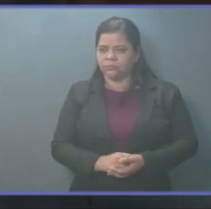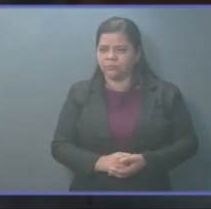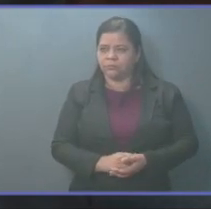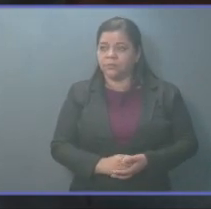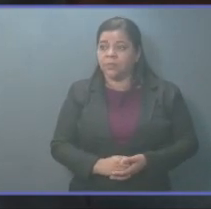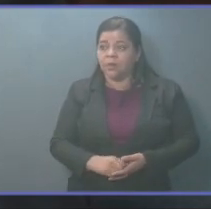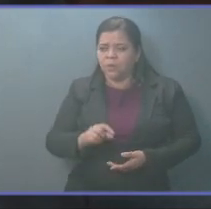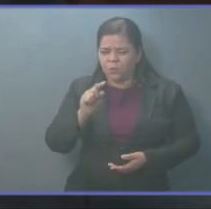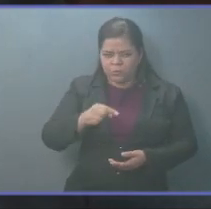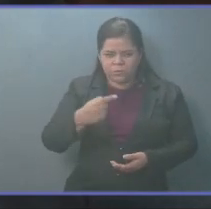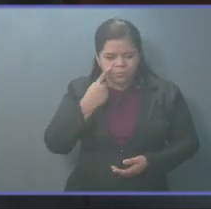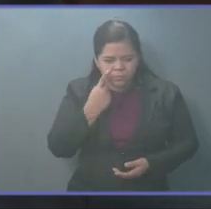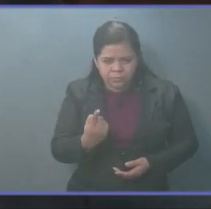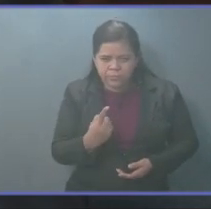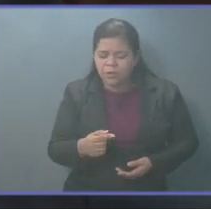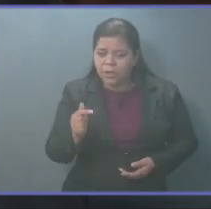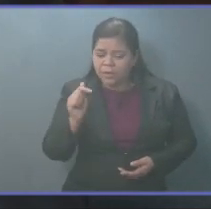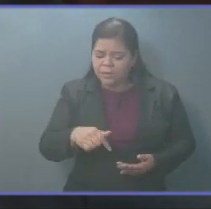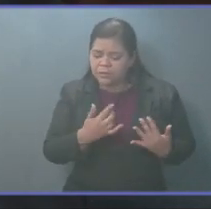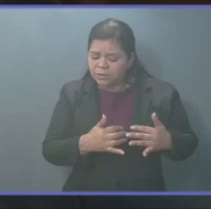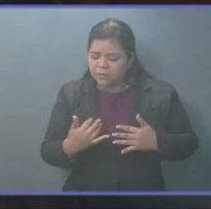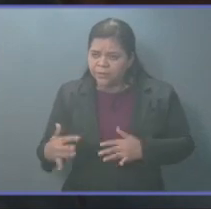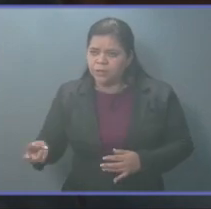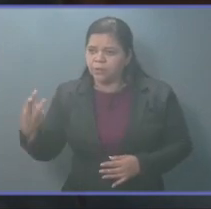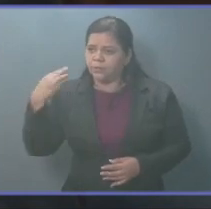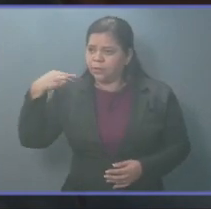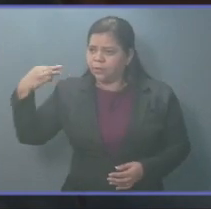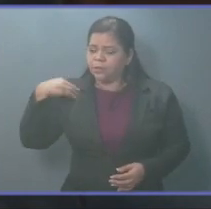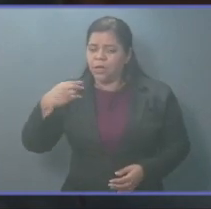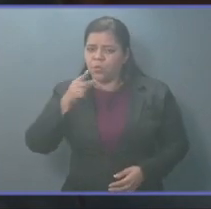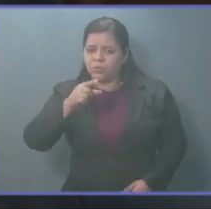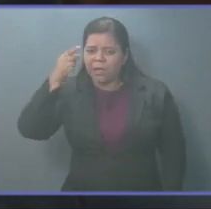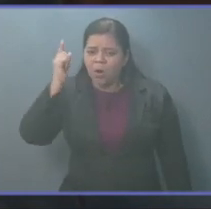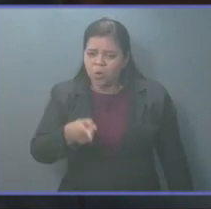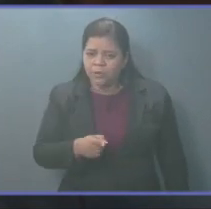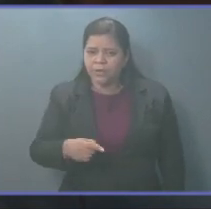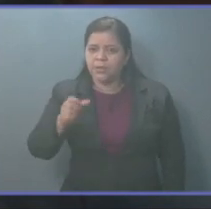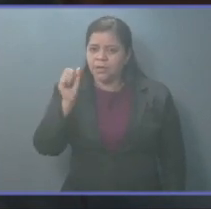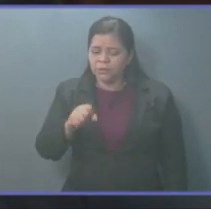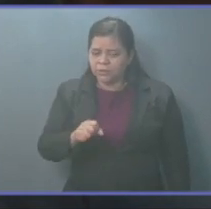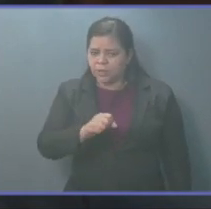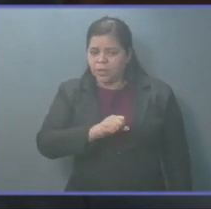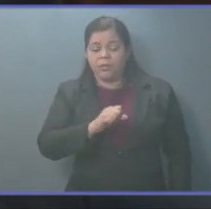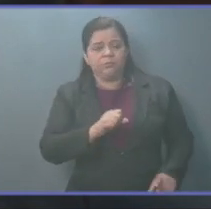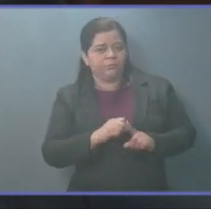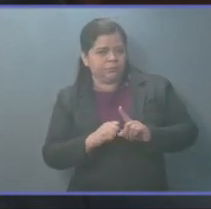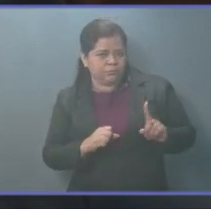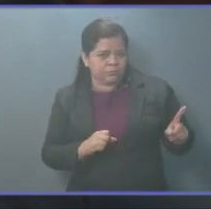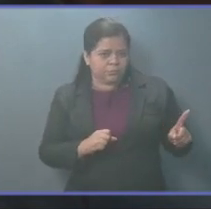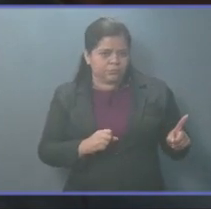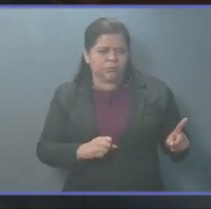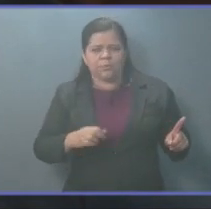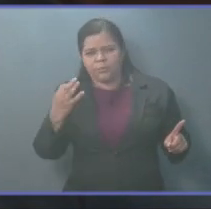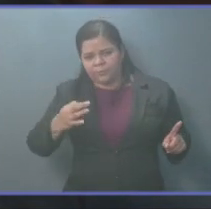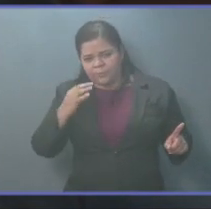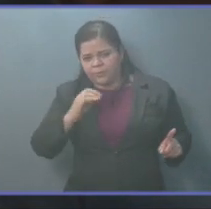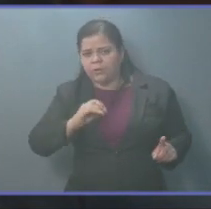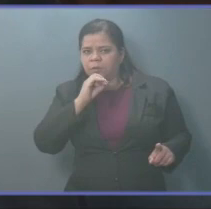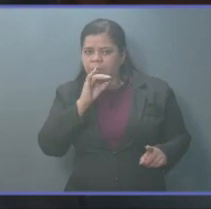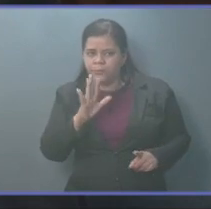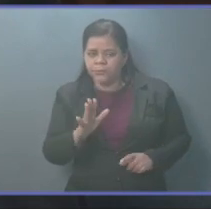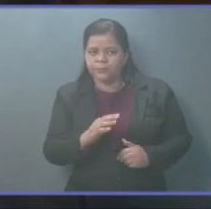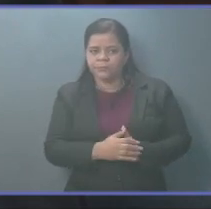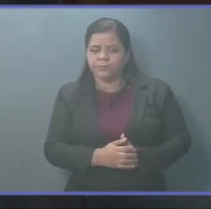usted supervisó esta operación militar y usted la ordenó, sí o no. Respóndale por su